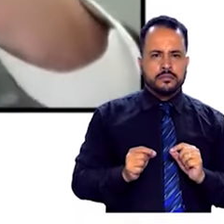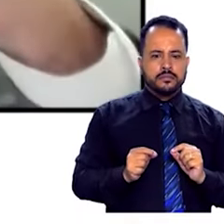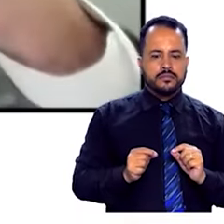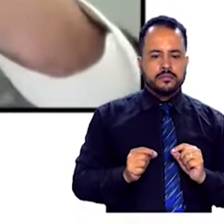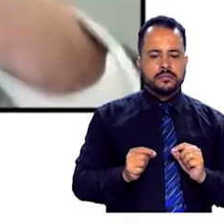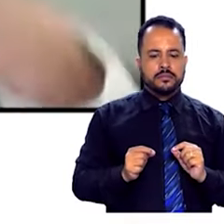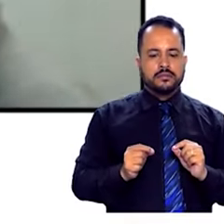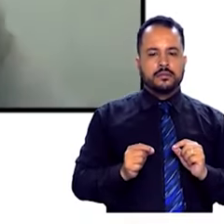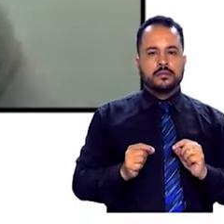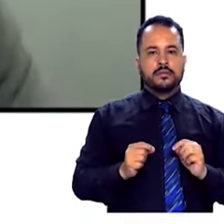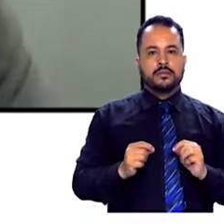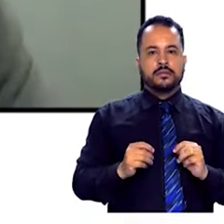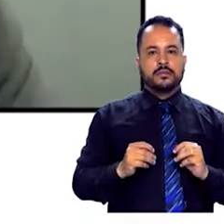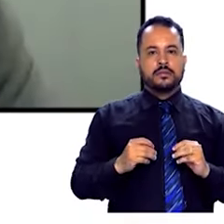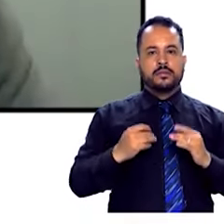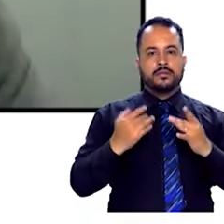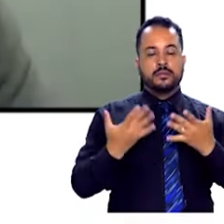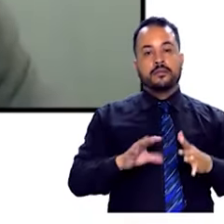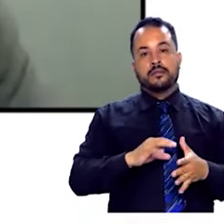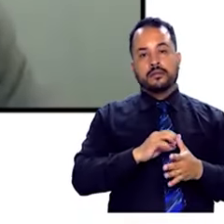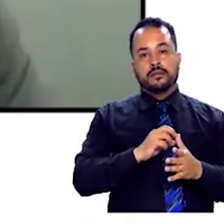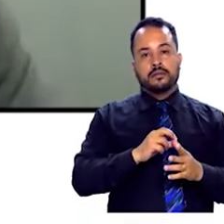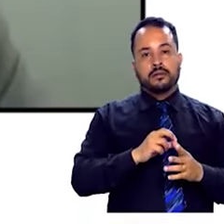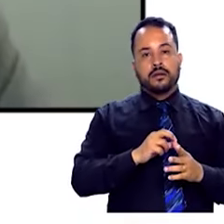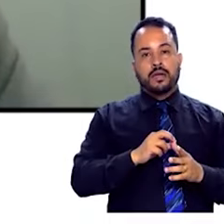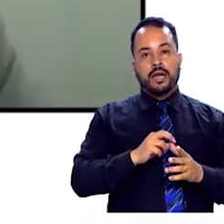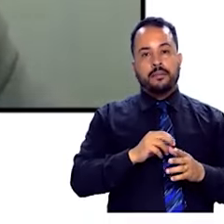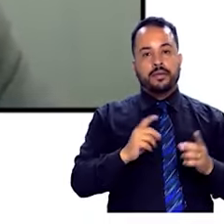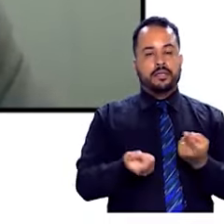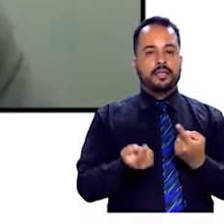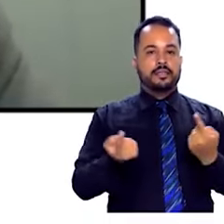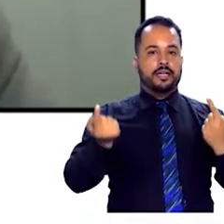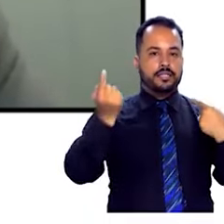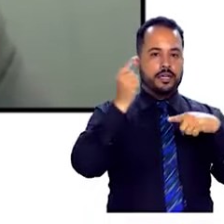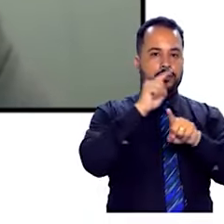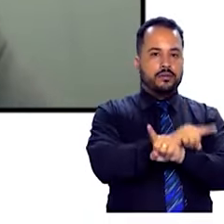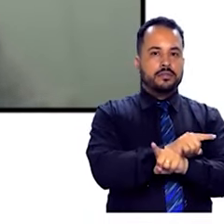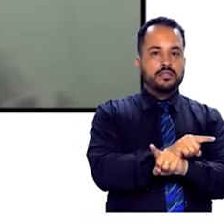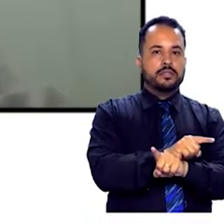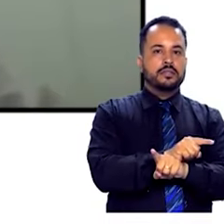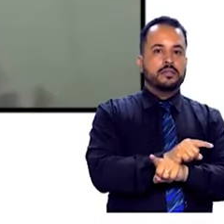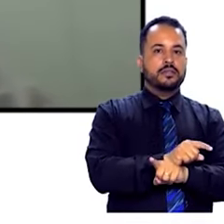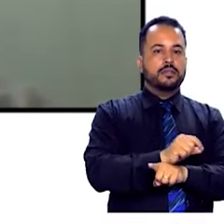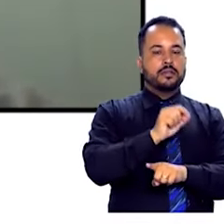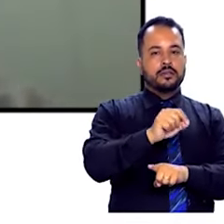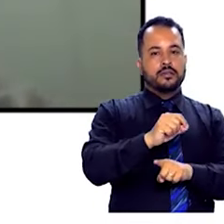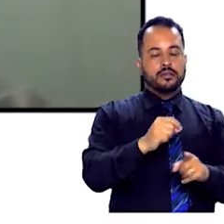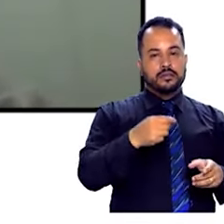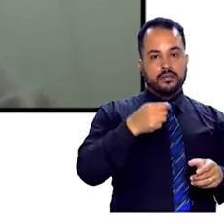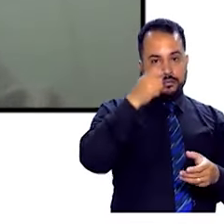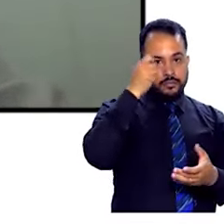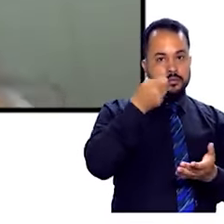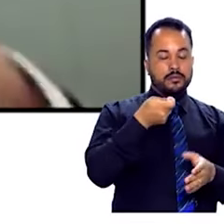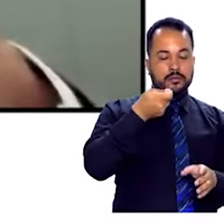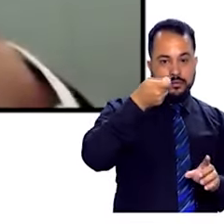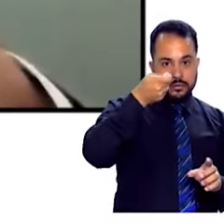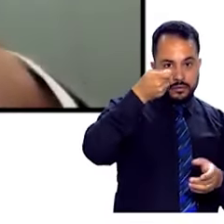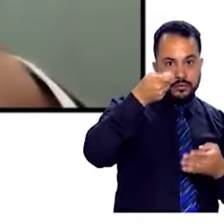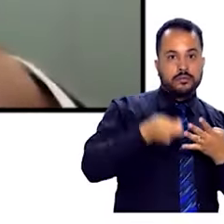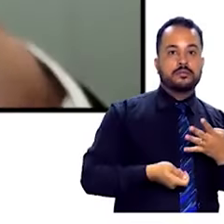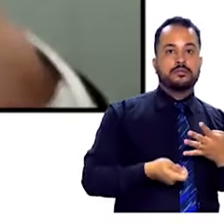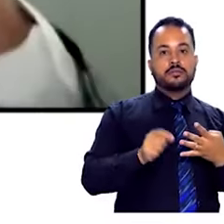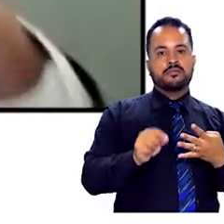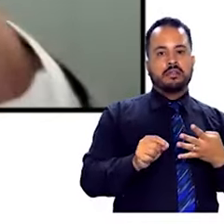arbitrariedad es decir un error manifiesto palmario Evidente Tod los adjetivos quean agregarle la